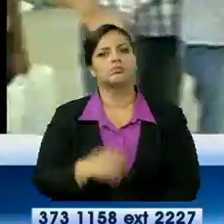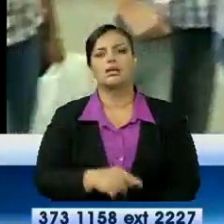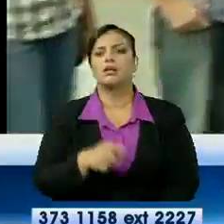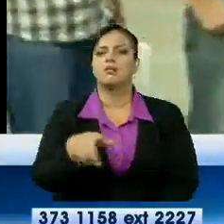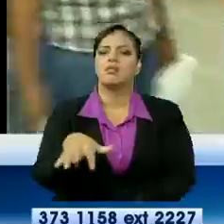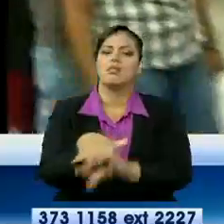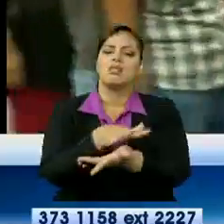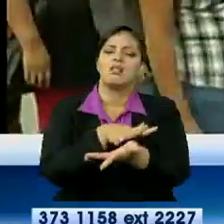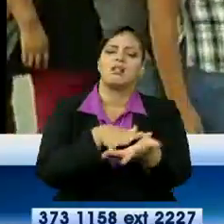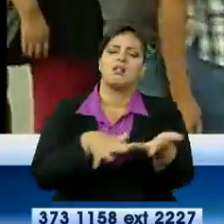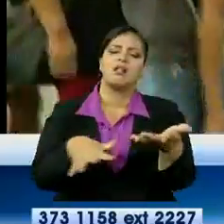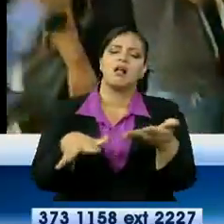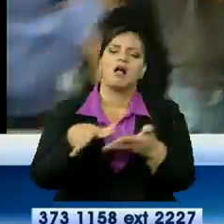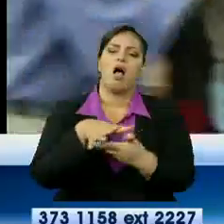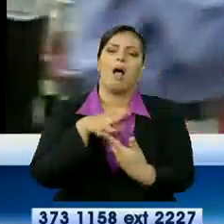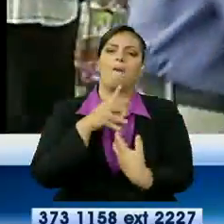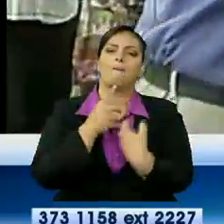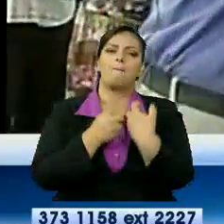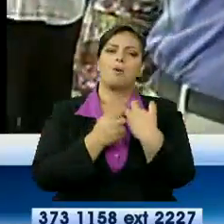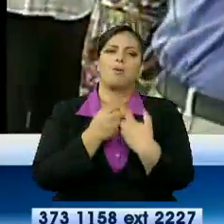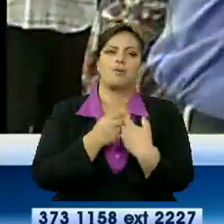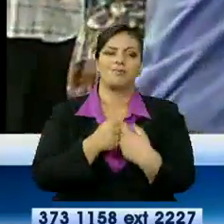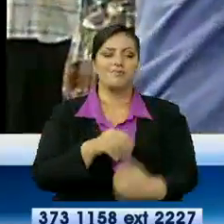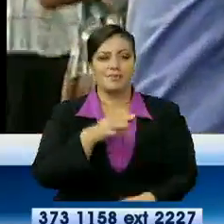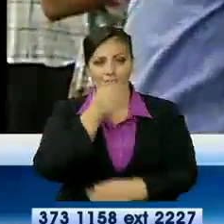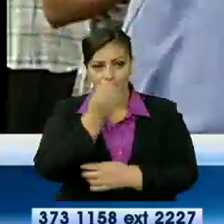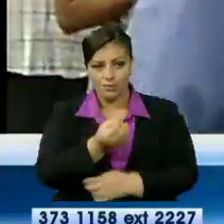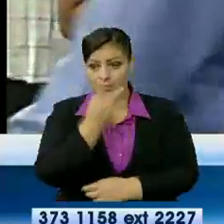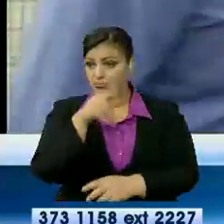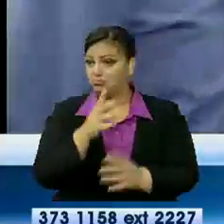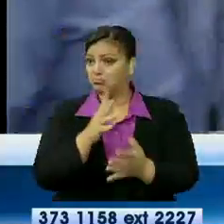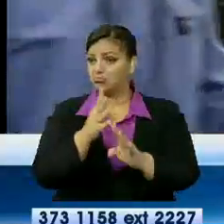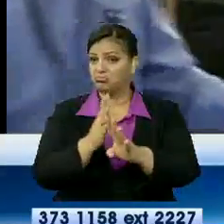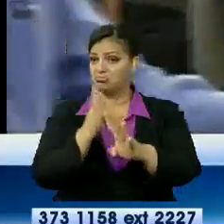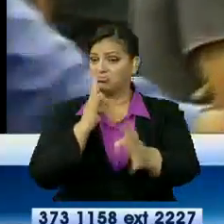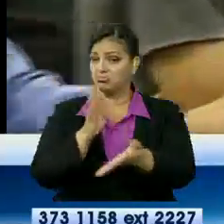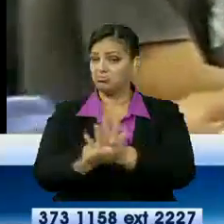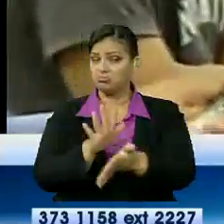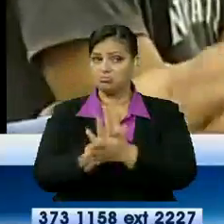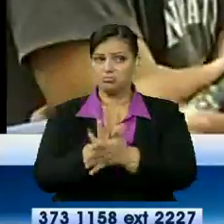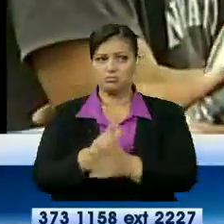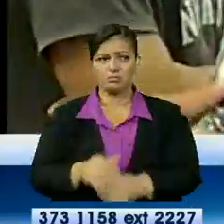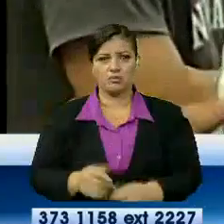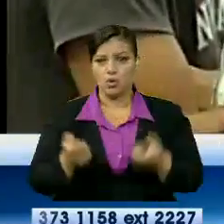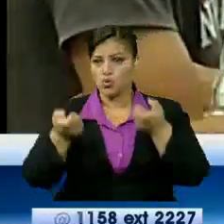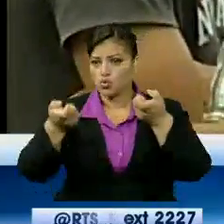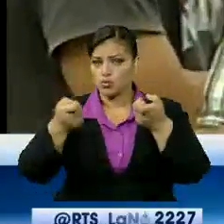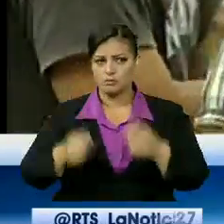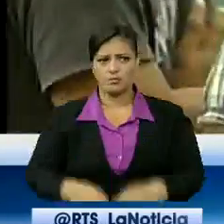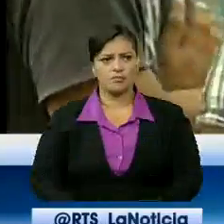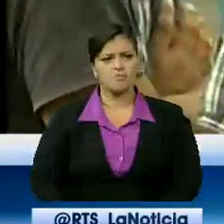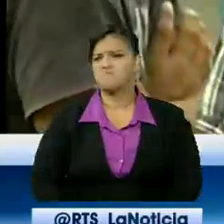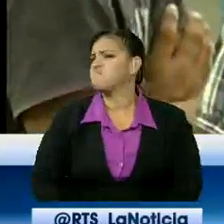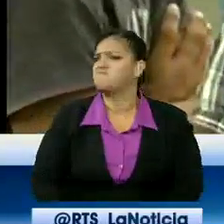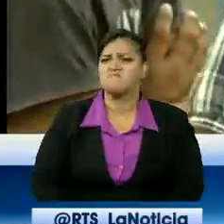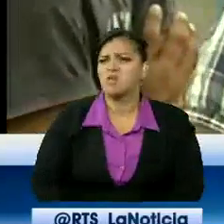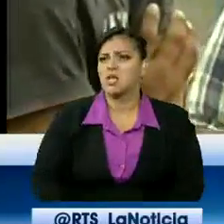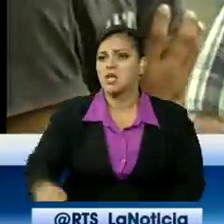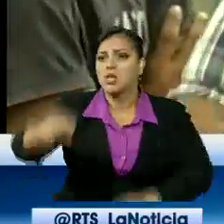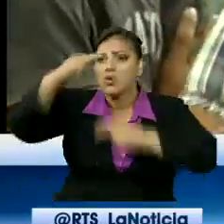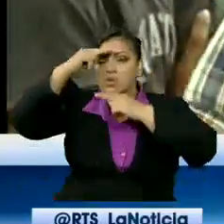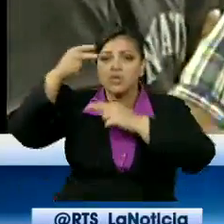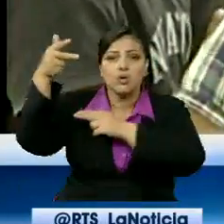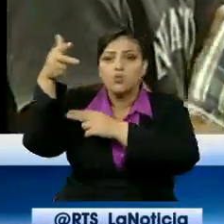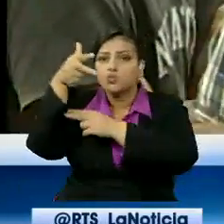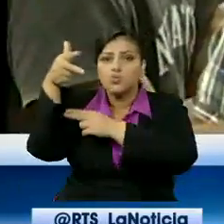calle José de Antepara. A ver, por acá, mi estimada amiga, buenos días. ¿Hay control o no hay control? No hay control, señor. Cuando están las cámaras aquí, hay control. Cuando no,